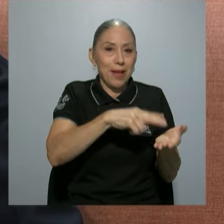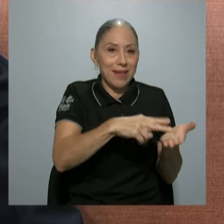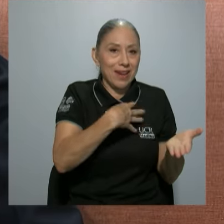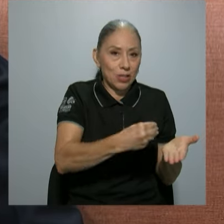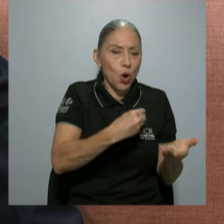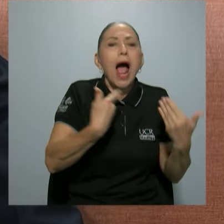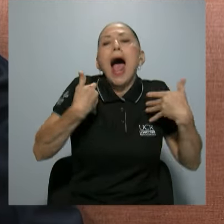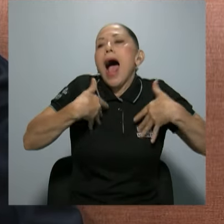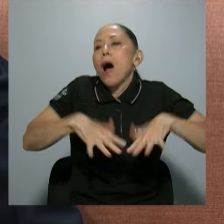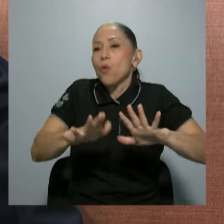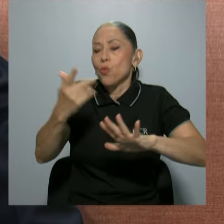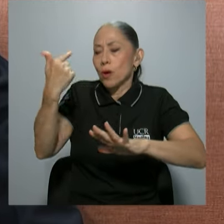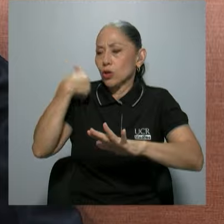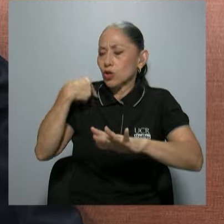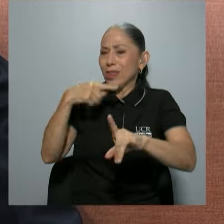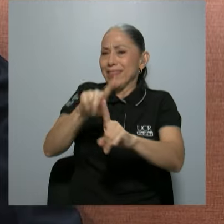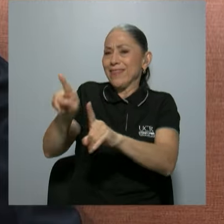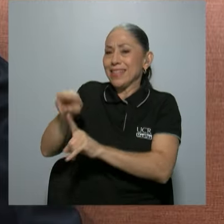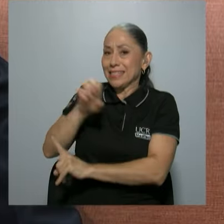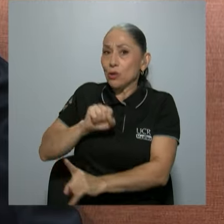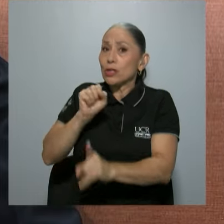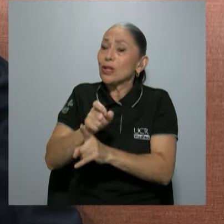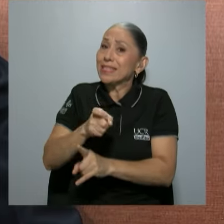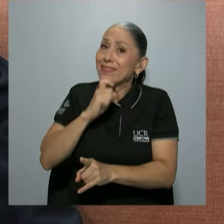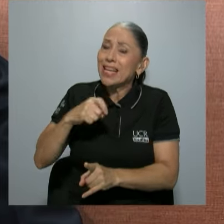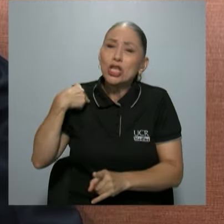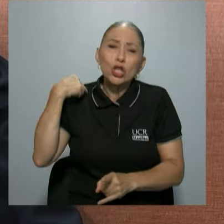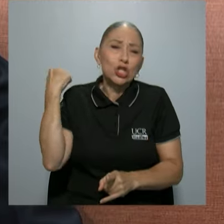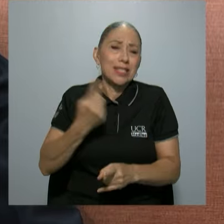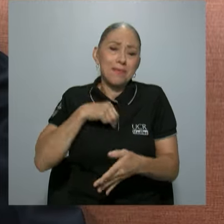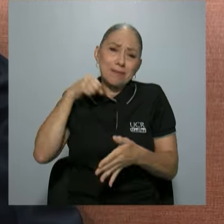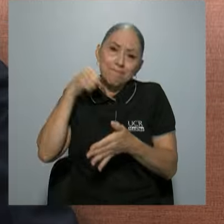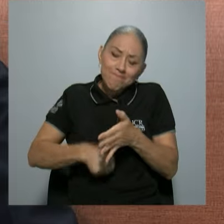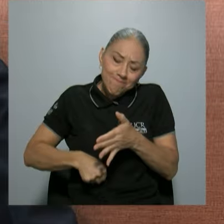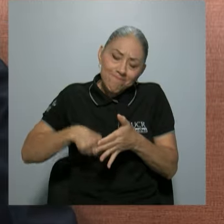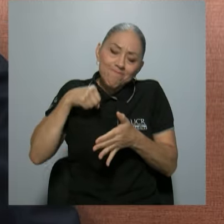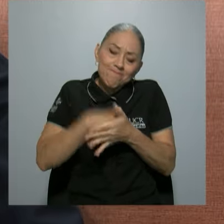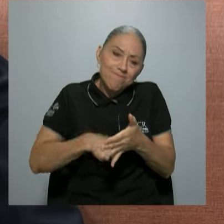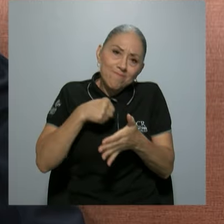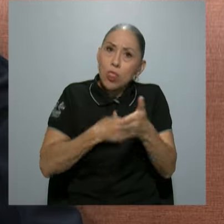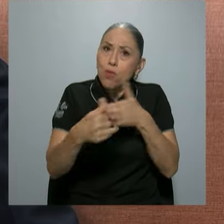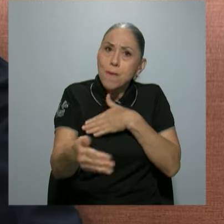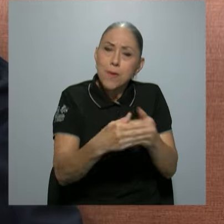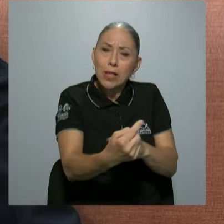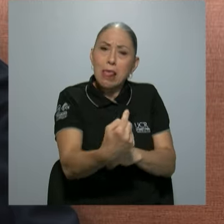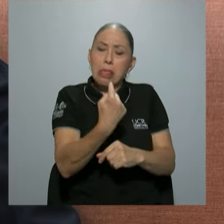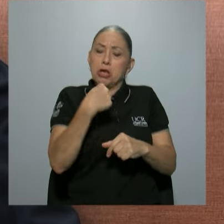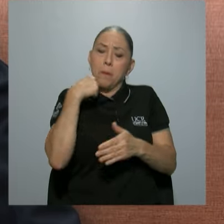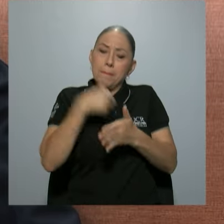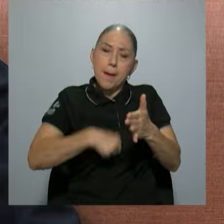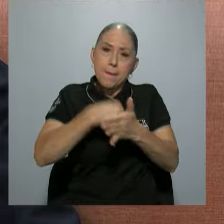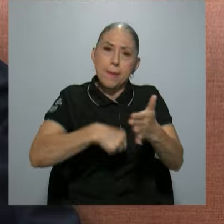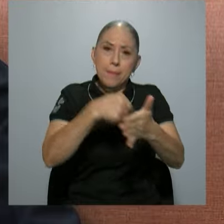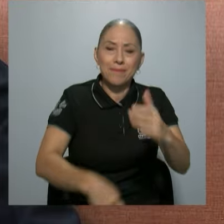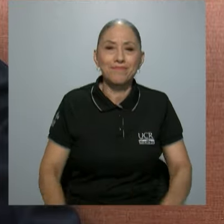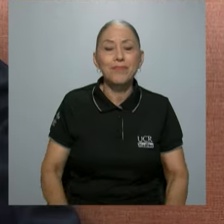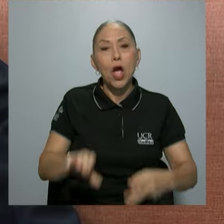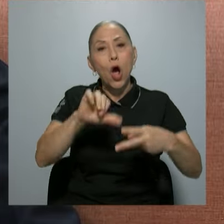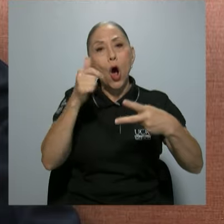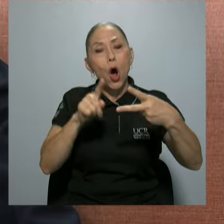posiciones críticas, luchando siempre contracorriente. Eso por una parte. Y la otra razón por la que he